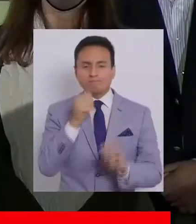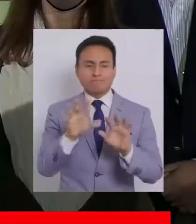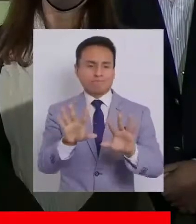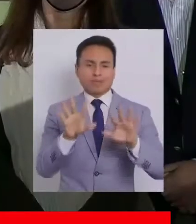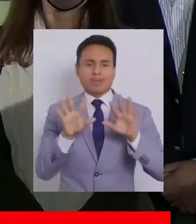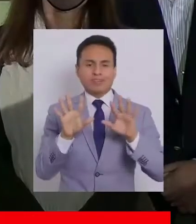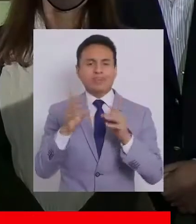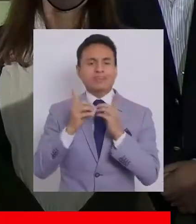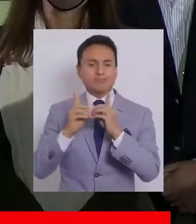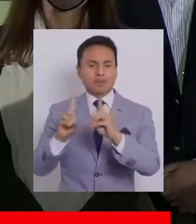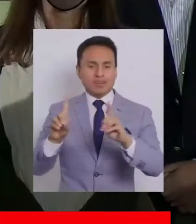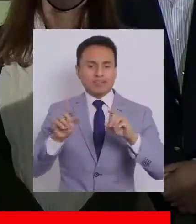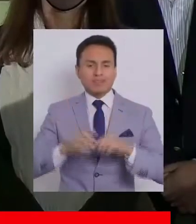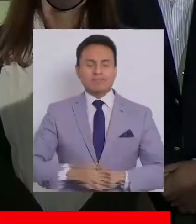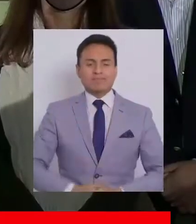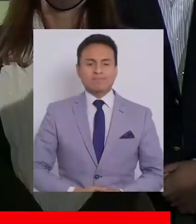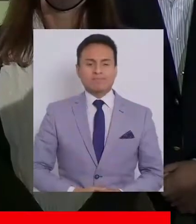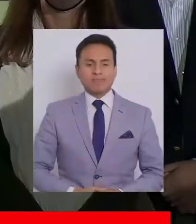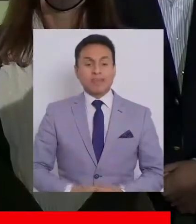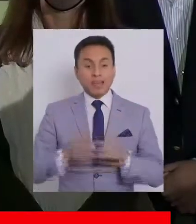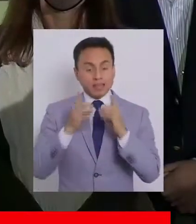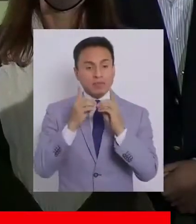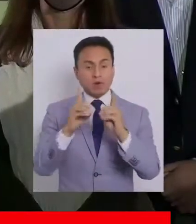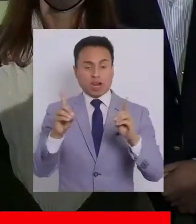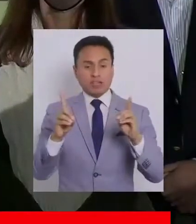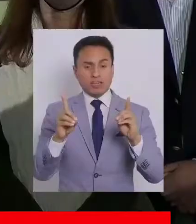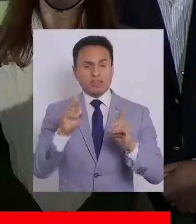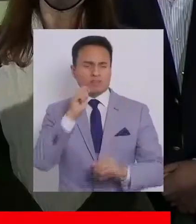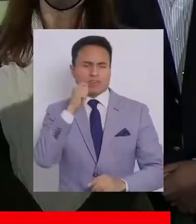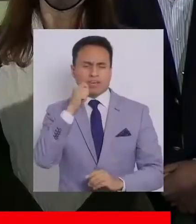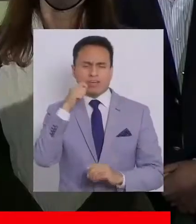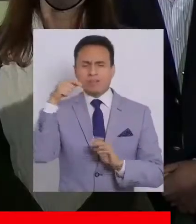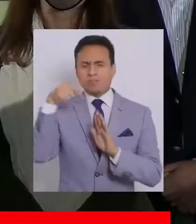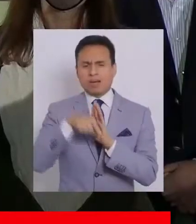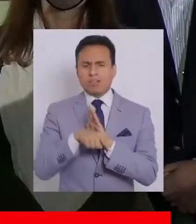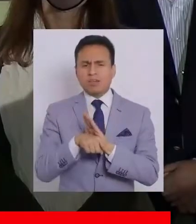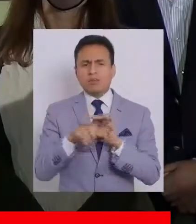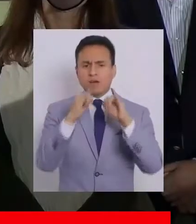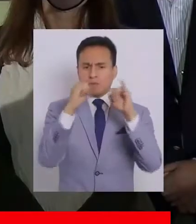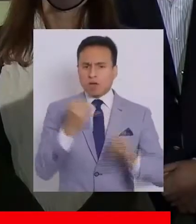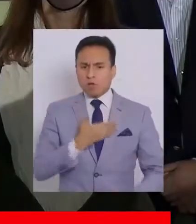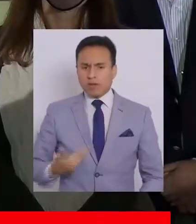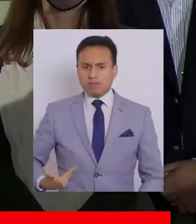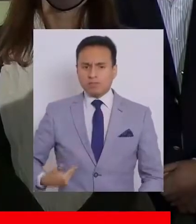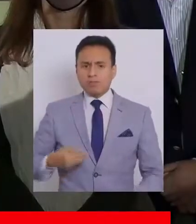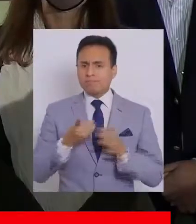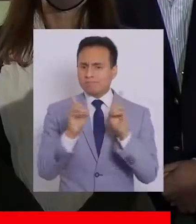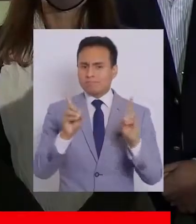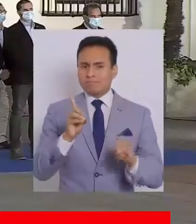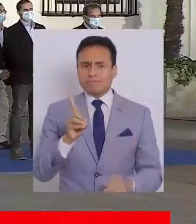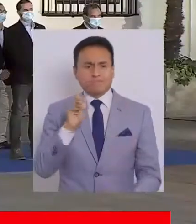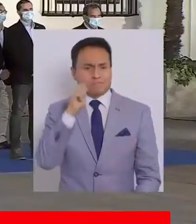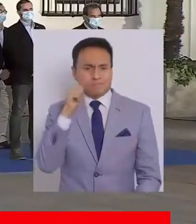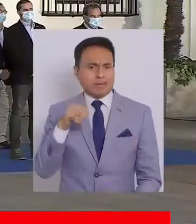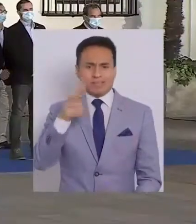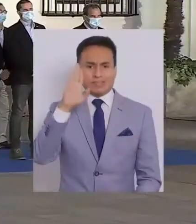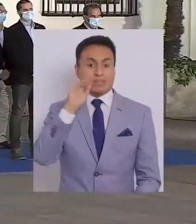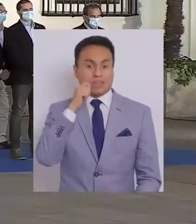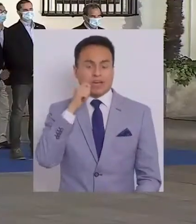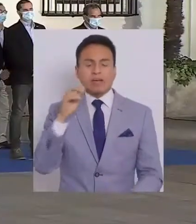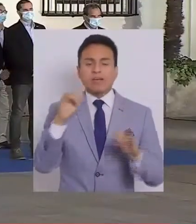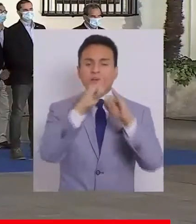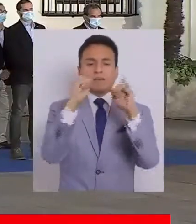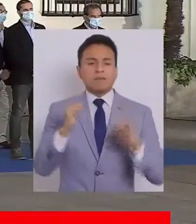la democracia. Y la democracia es mucho más que una forma de gobierno. La democracia es la mejor